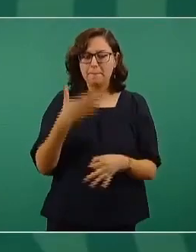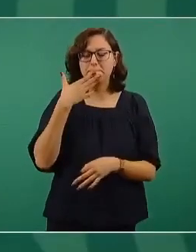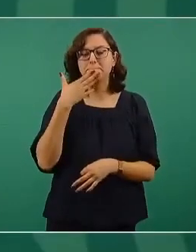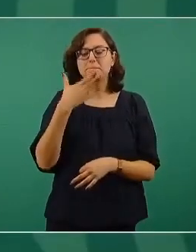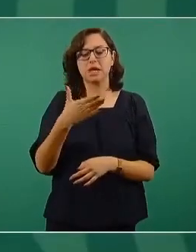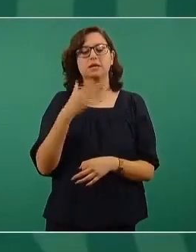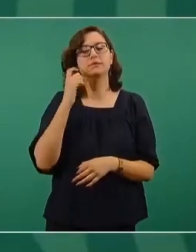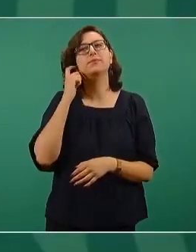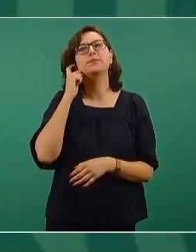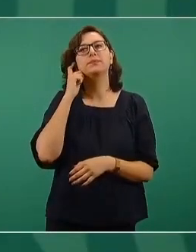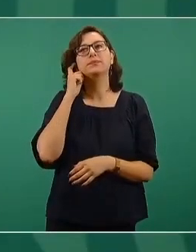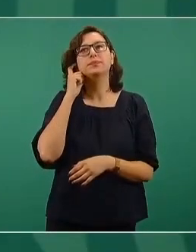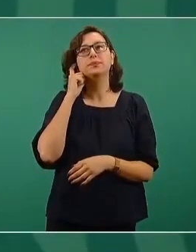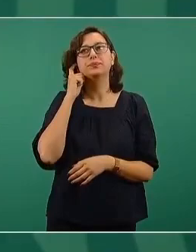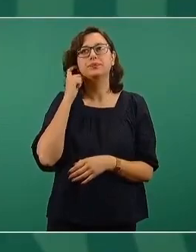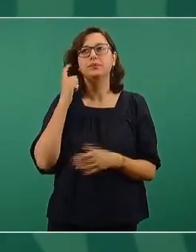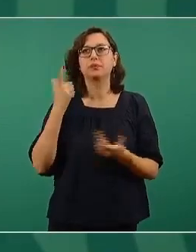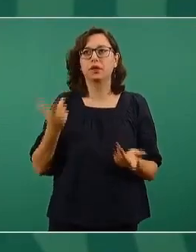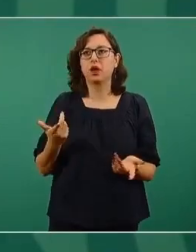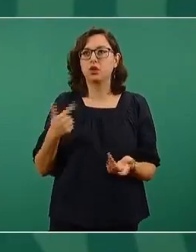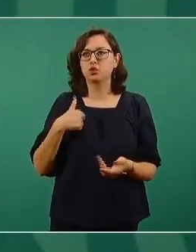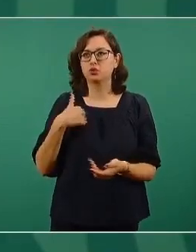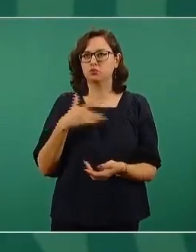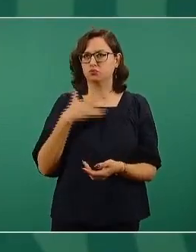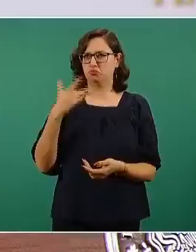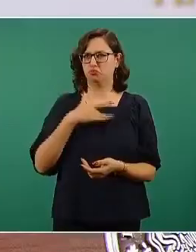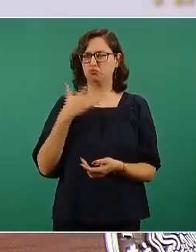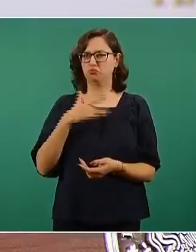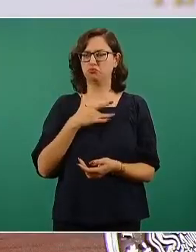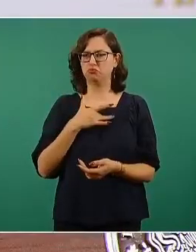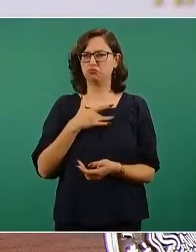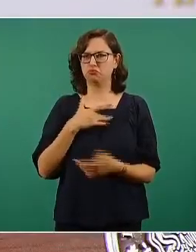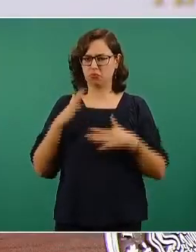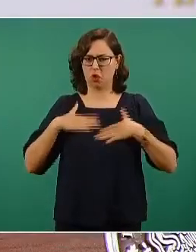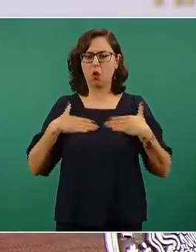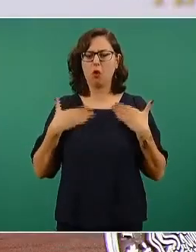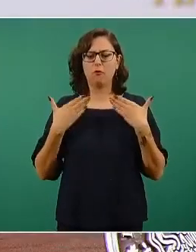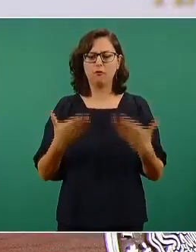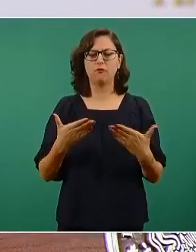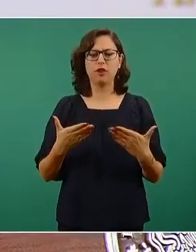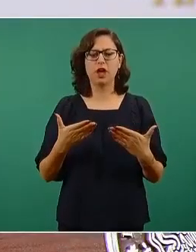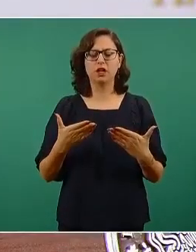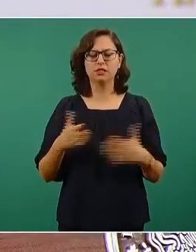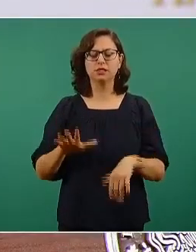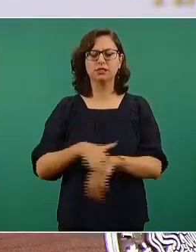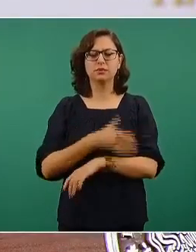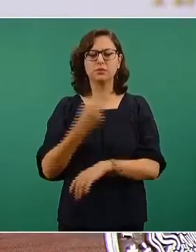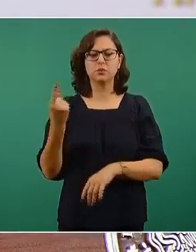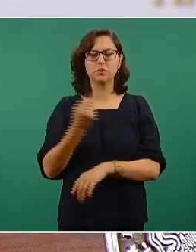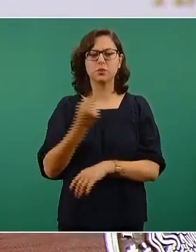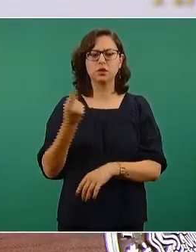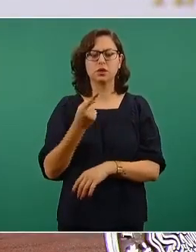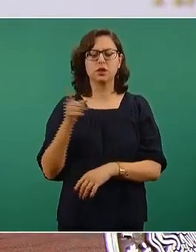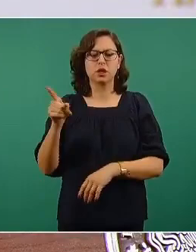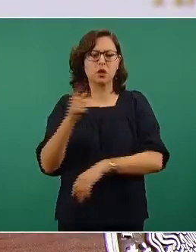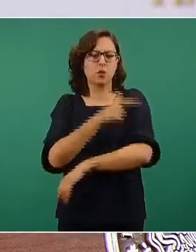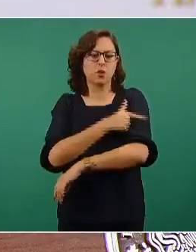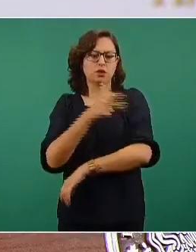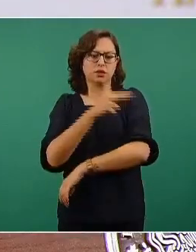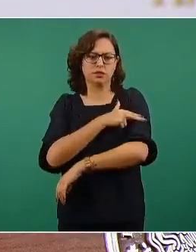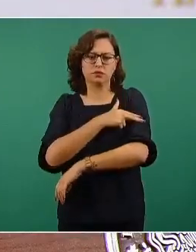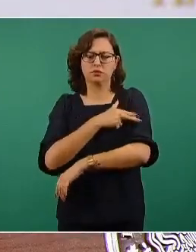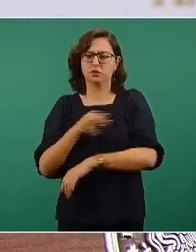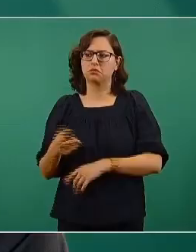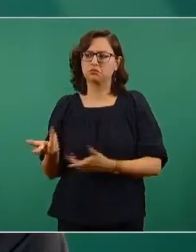parte de la intervención nuestra, porque lo llevó a cabo la Guardia